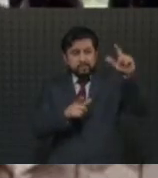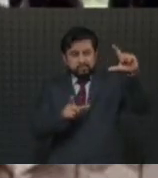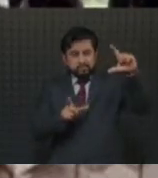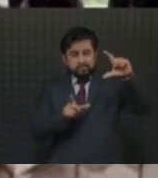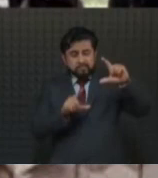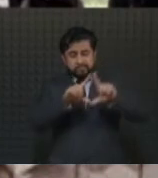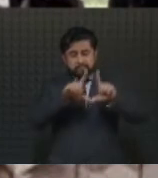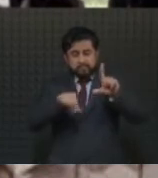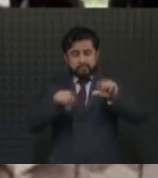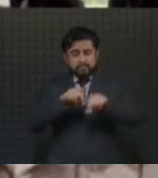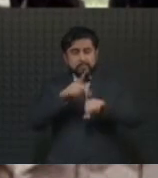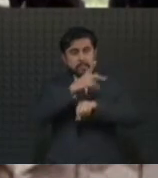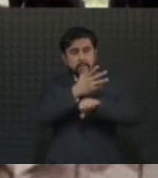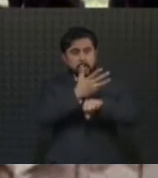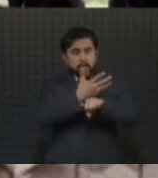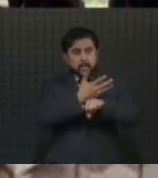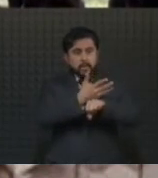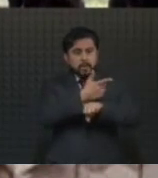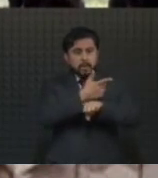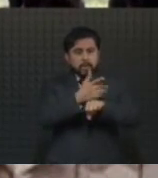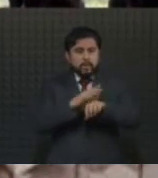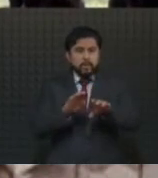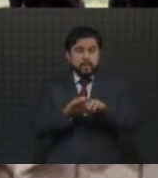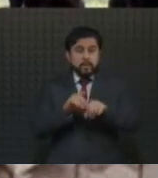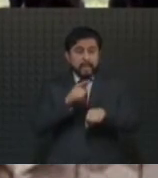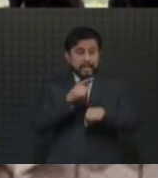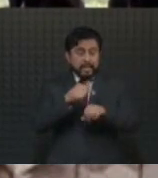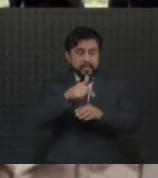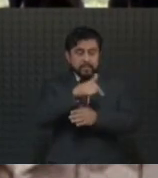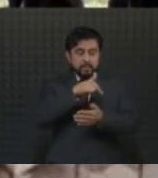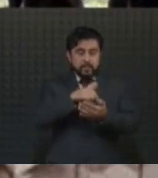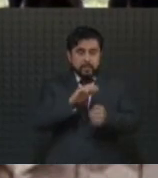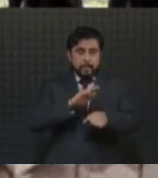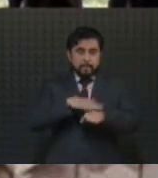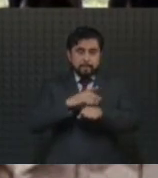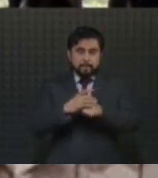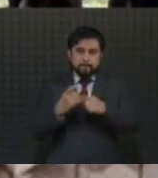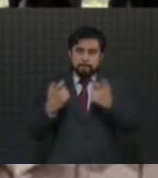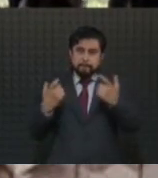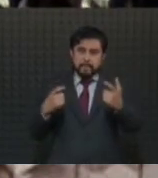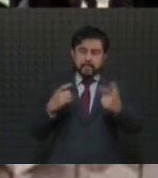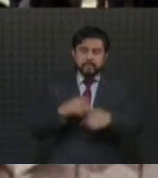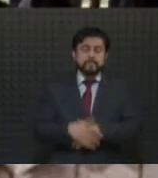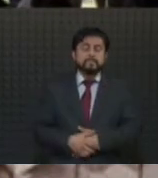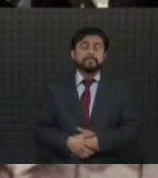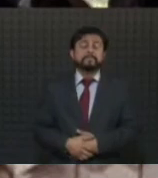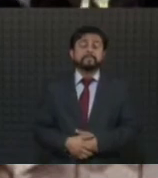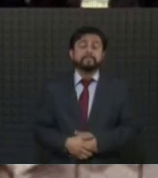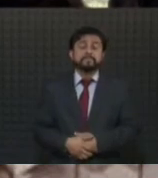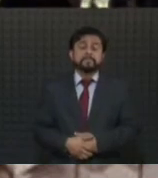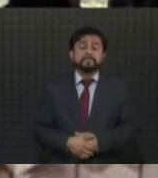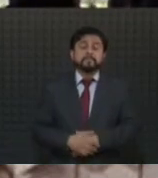estado que para Estados Unidos representa el más rico de esa nación.